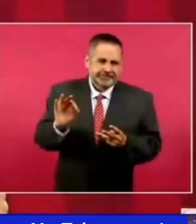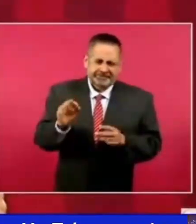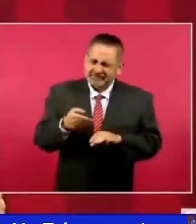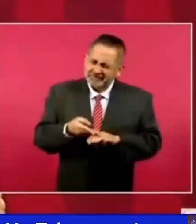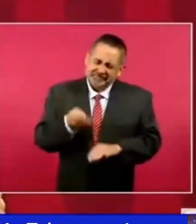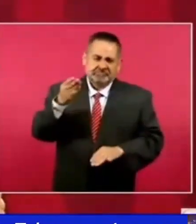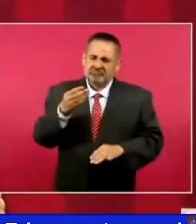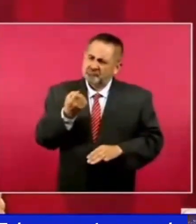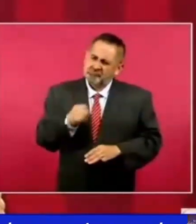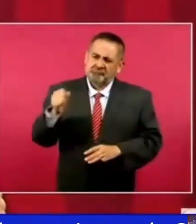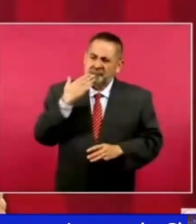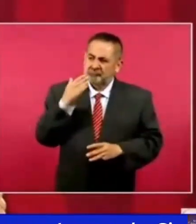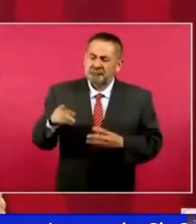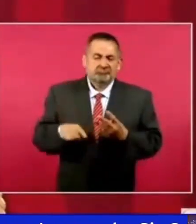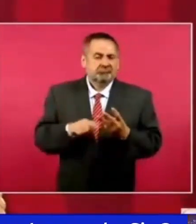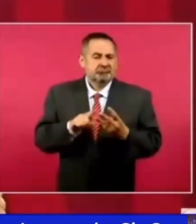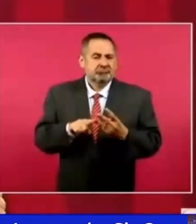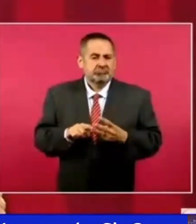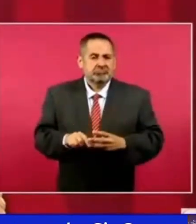muy bueno.